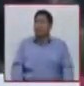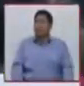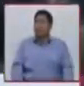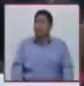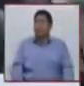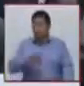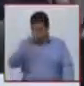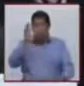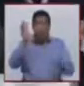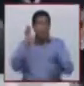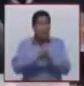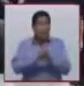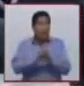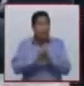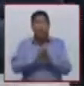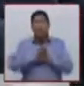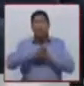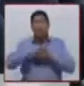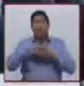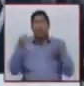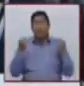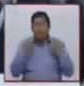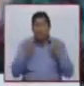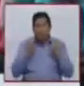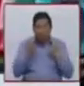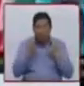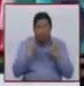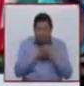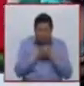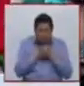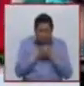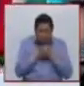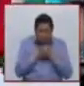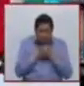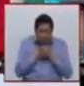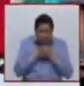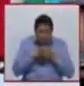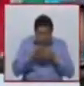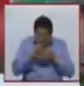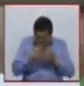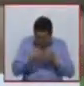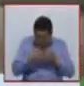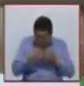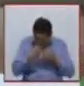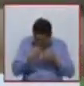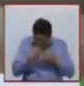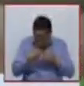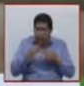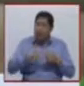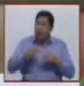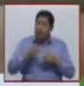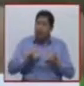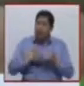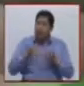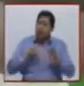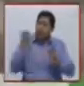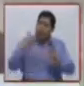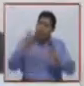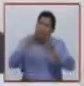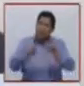Que con estas bajas temperaturas y los resfríos que están aumentando porque se ven bastantes niños, ¿es necesario que se vuelvan a las clases